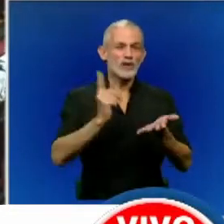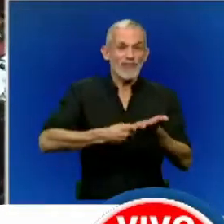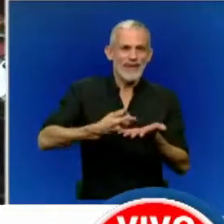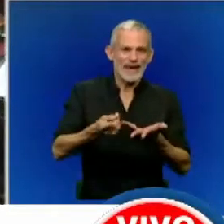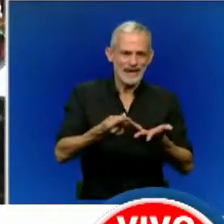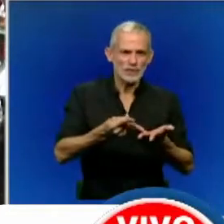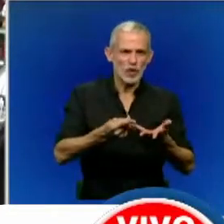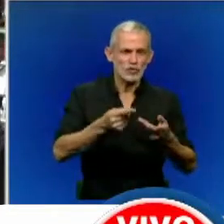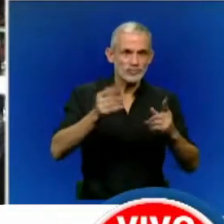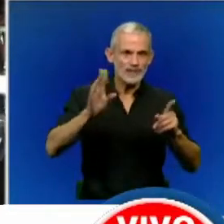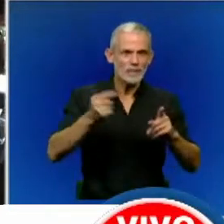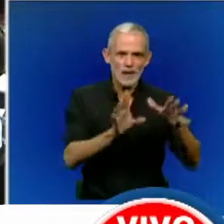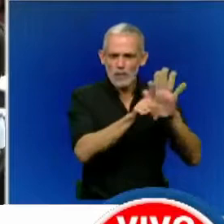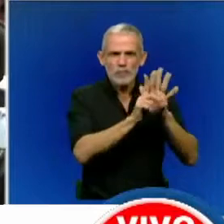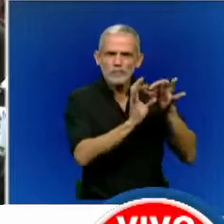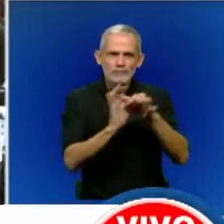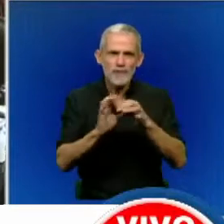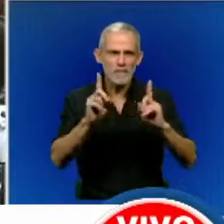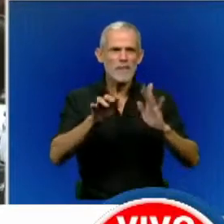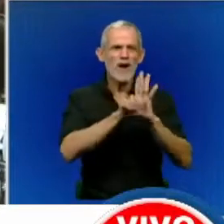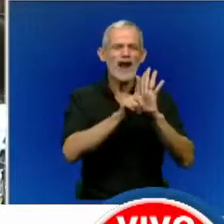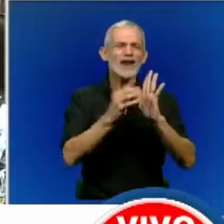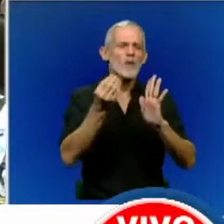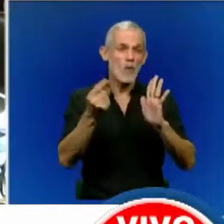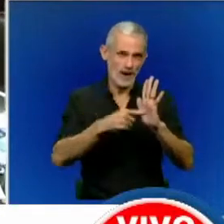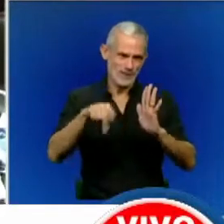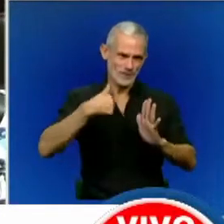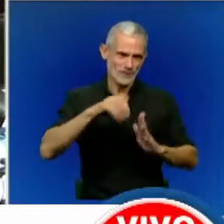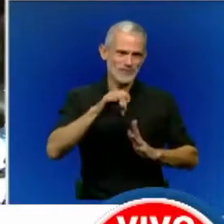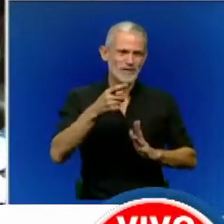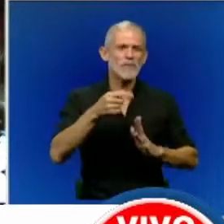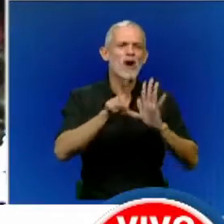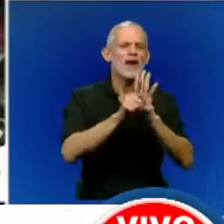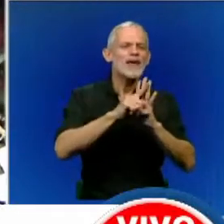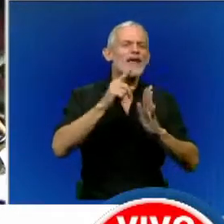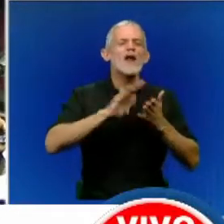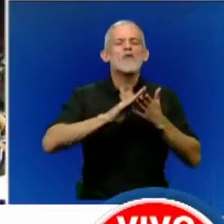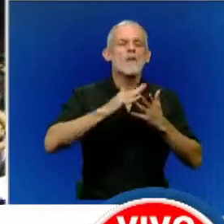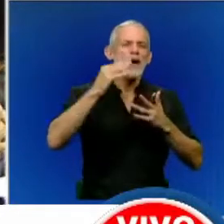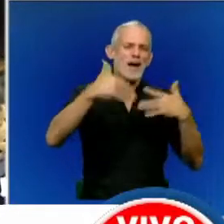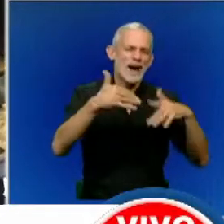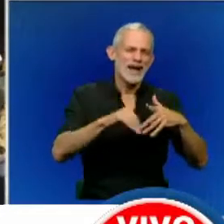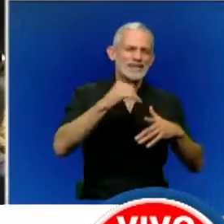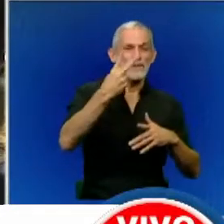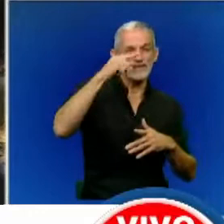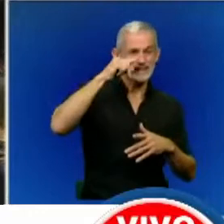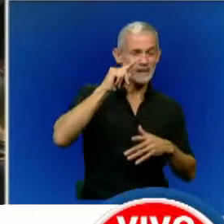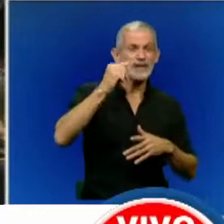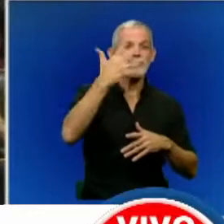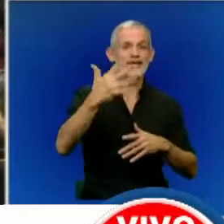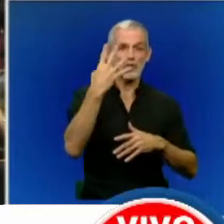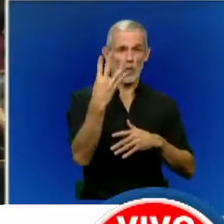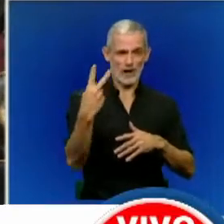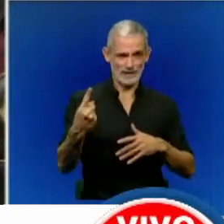como consecuencia de aquella ley que acá se citaba, la ley, la que nosotros llamamos la ley de las nueve emergencias, la 27.541,